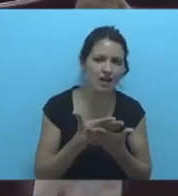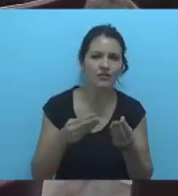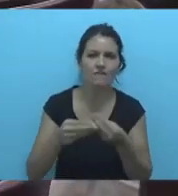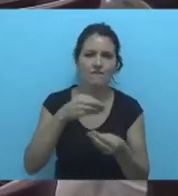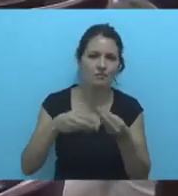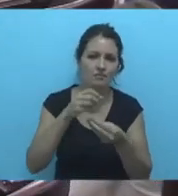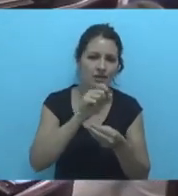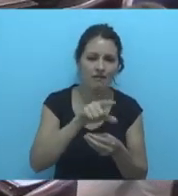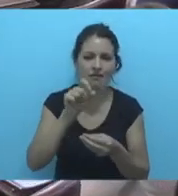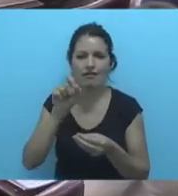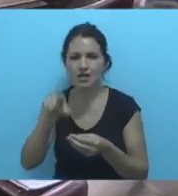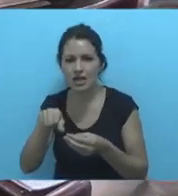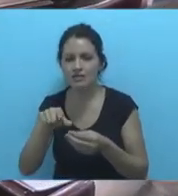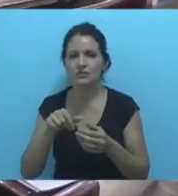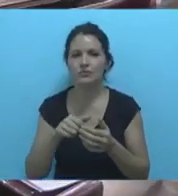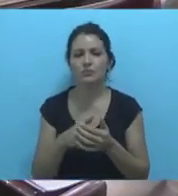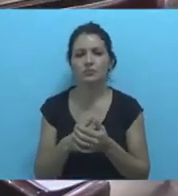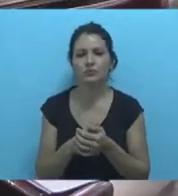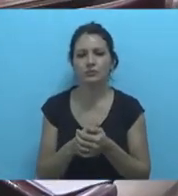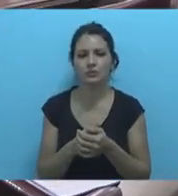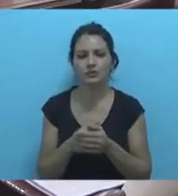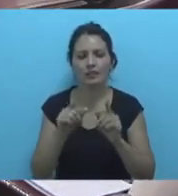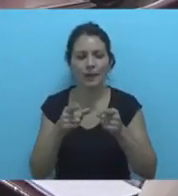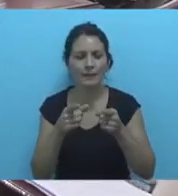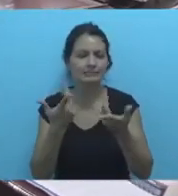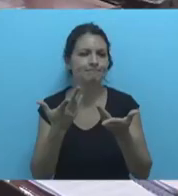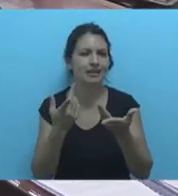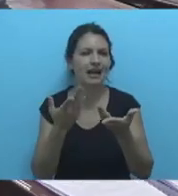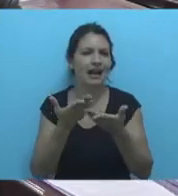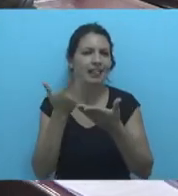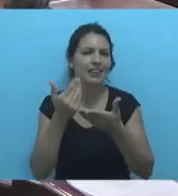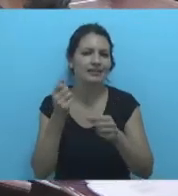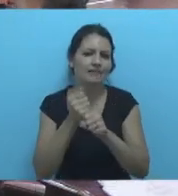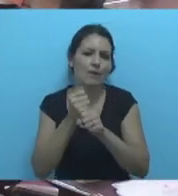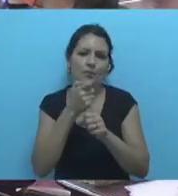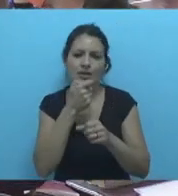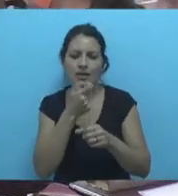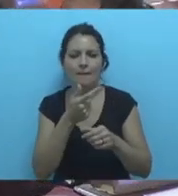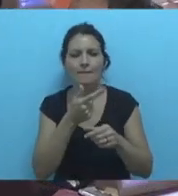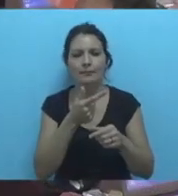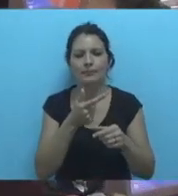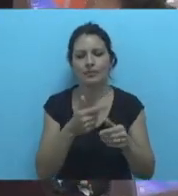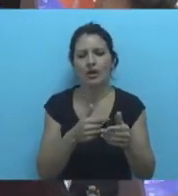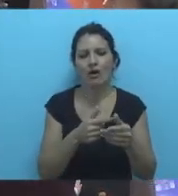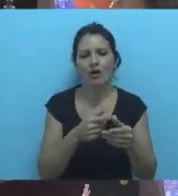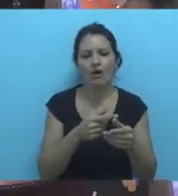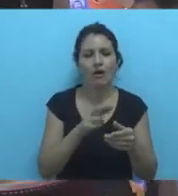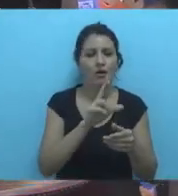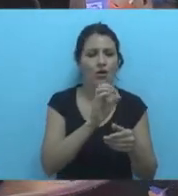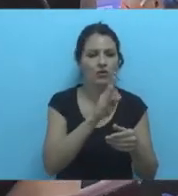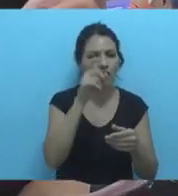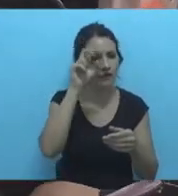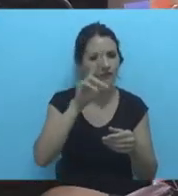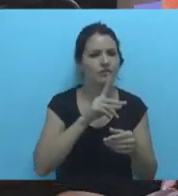sus familias y la posibilidad de compartir un espacio de militancia con el hijo de Roberto Rosúa, con su nieta, con el